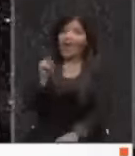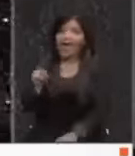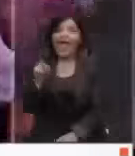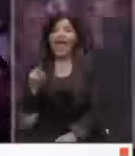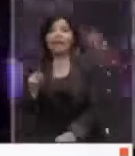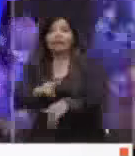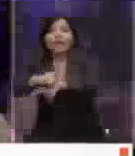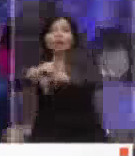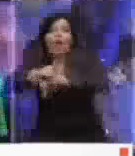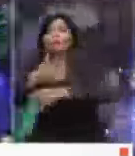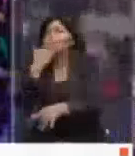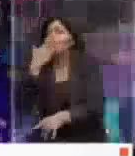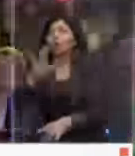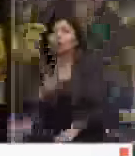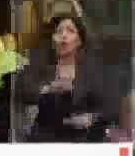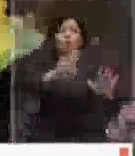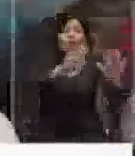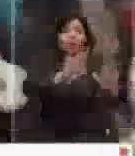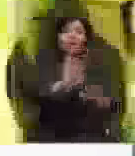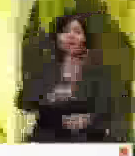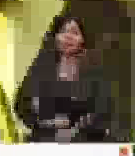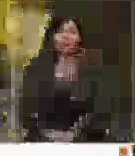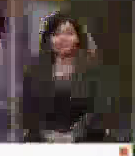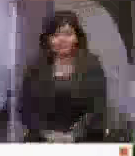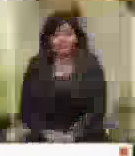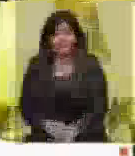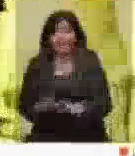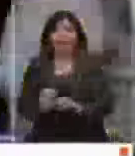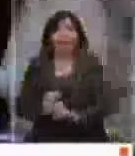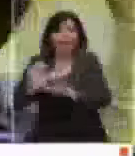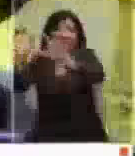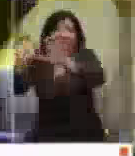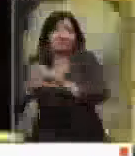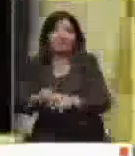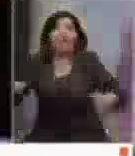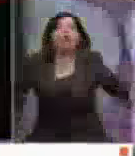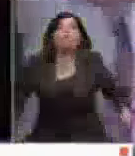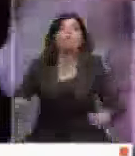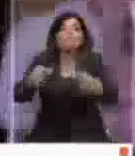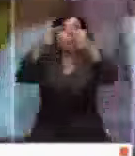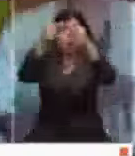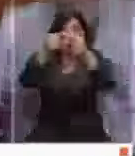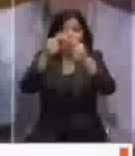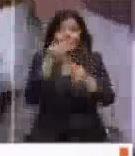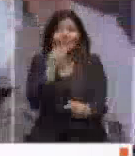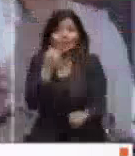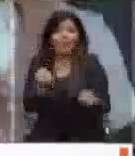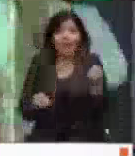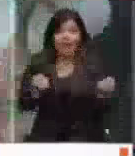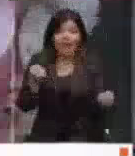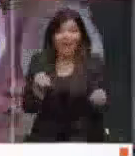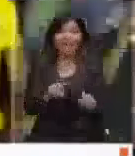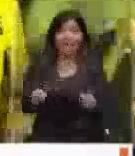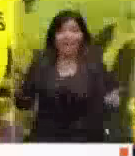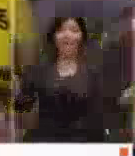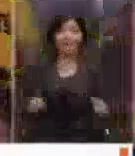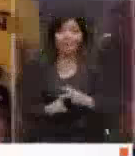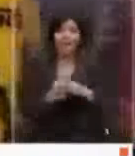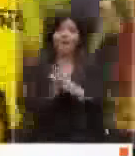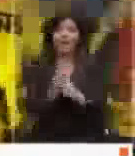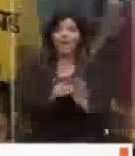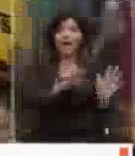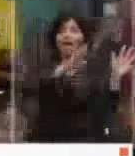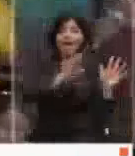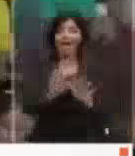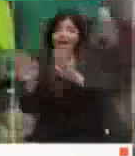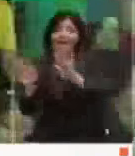lo superó en pucón el cuerpo de los presentes a ritmo de la Orquesta principal de un lado para